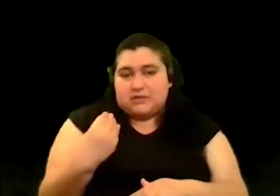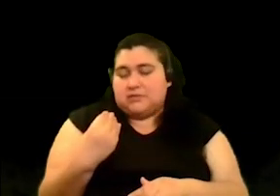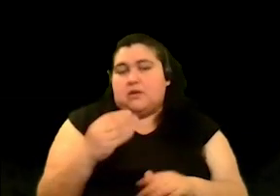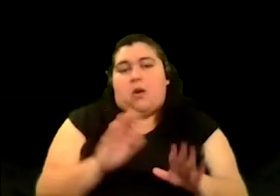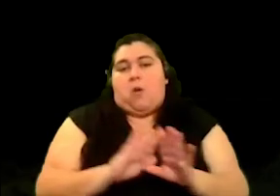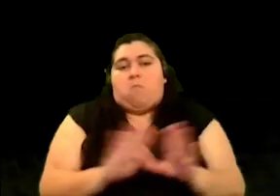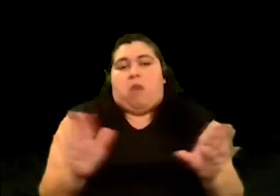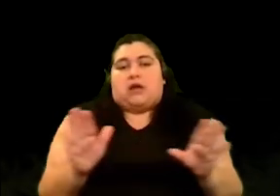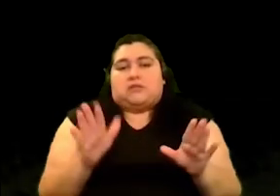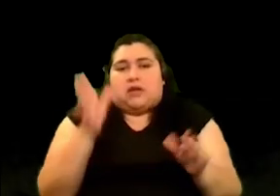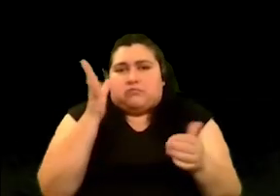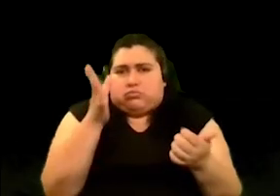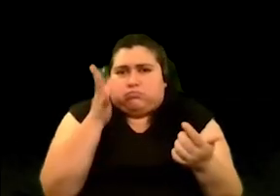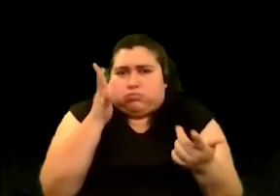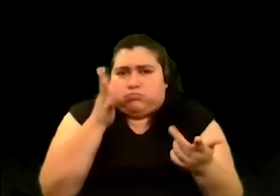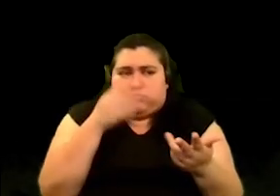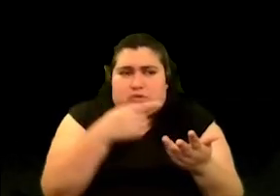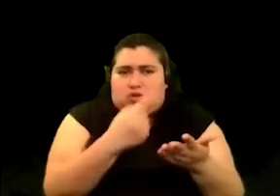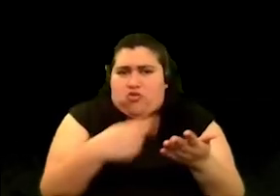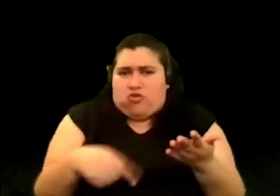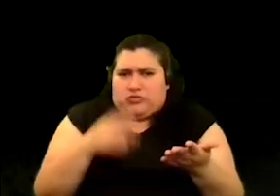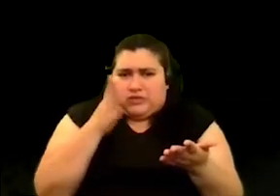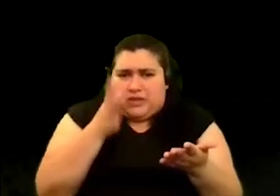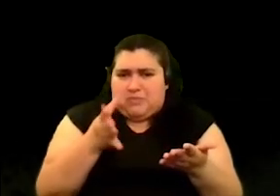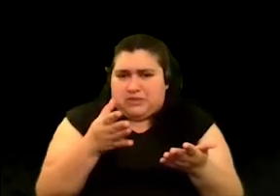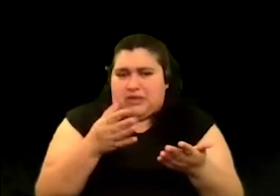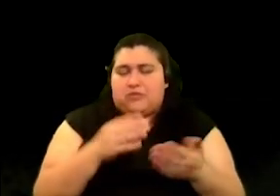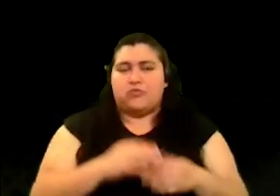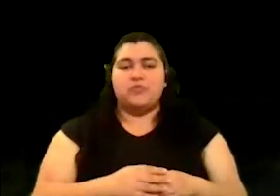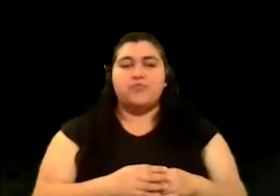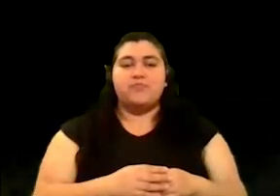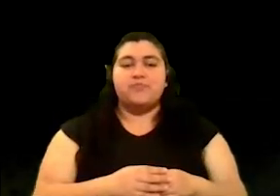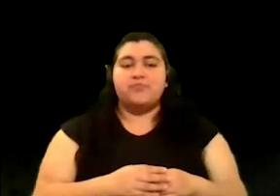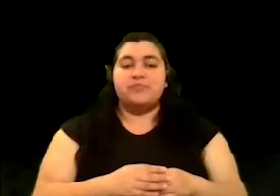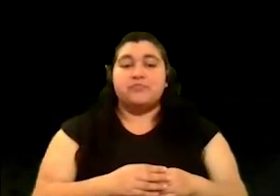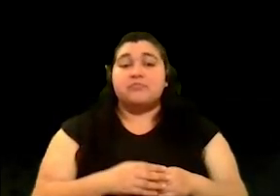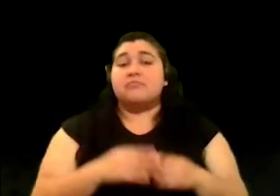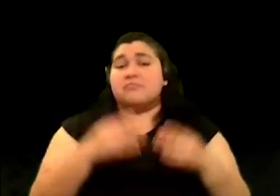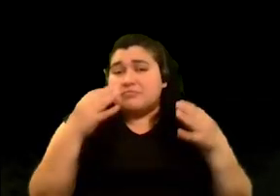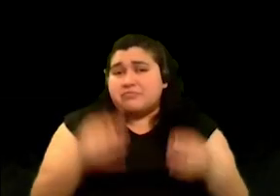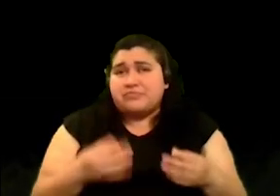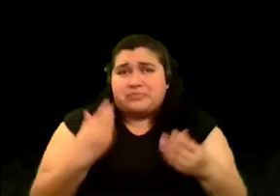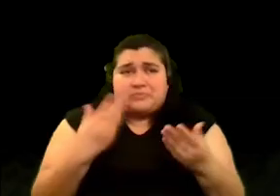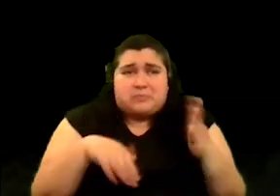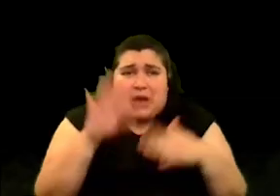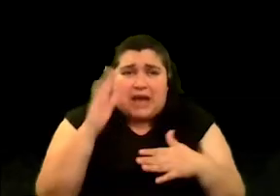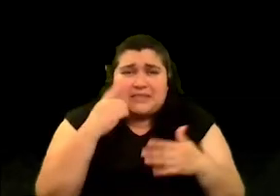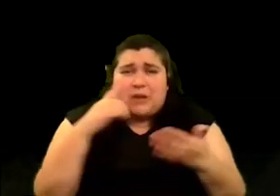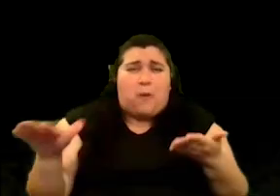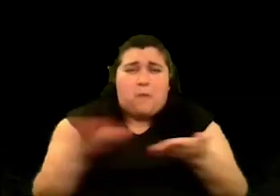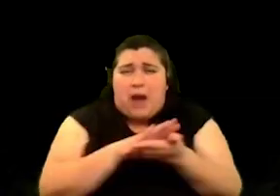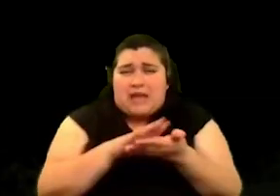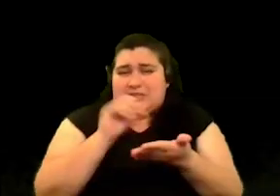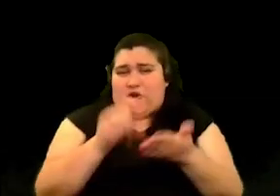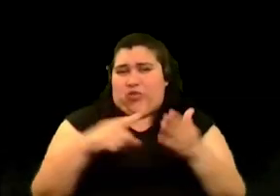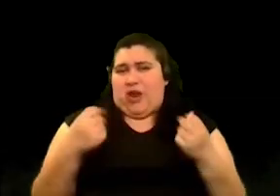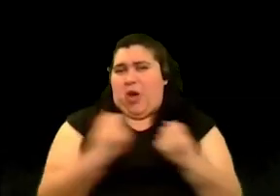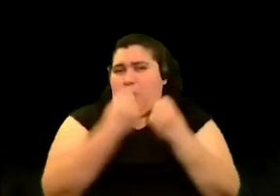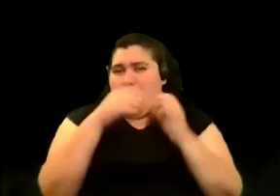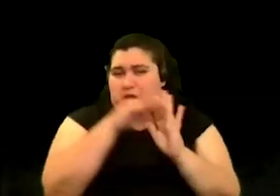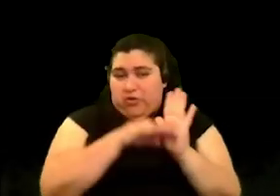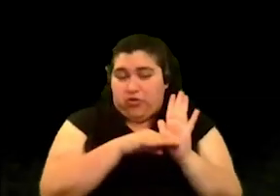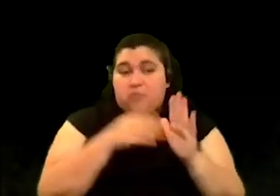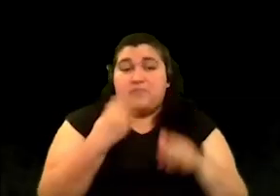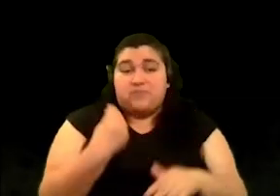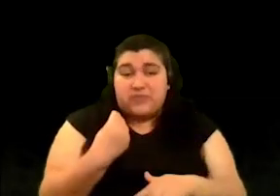tratados. Y el abuso de tratados no es solamente el treaty shopping. Treaty shopping es, si quiere, lo más básico del tratado. ¿Qué es el treaty